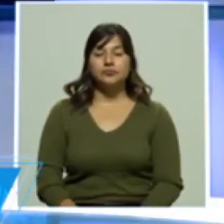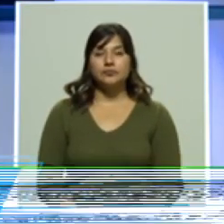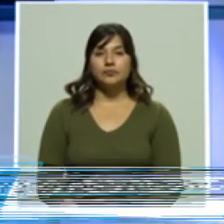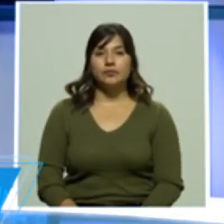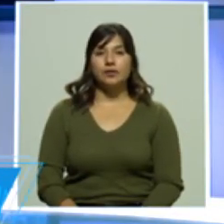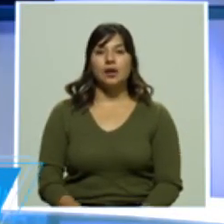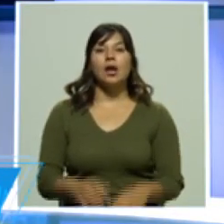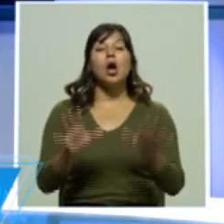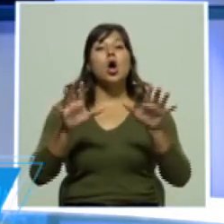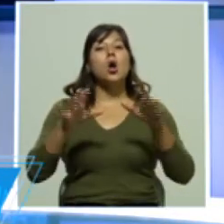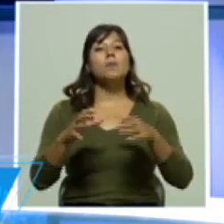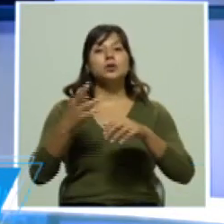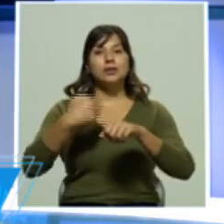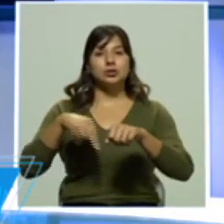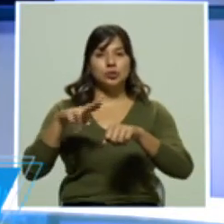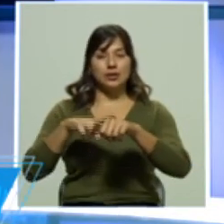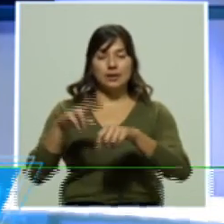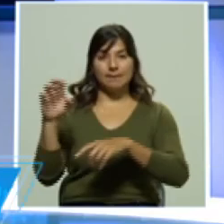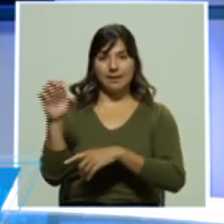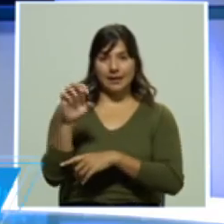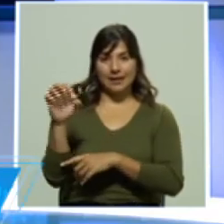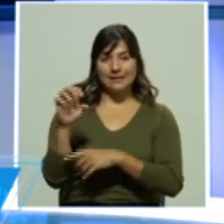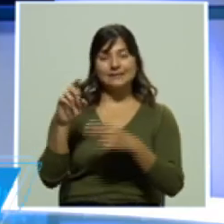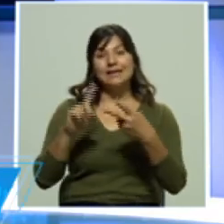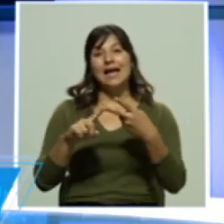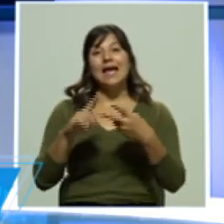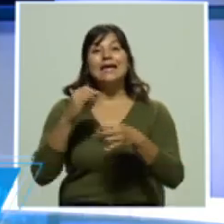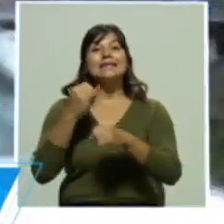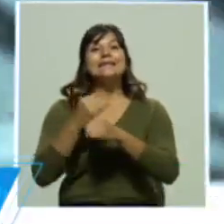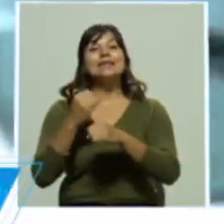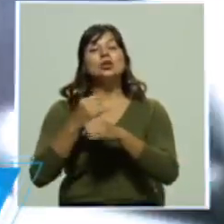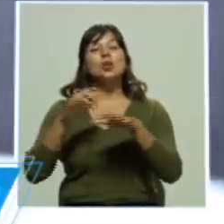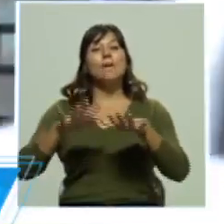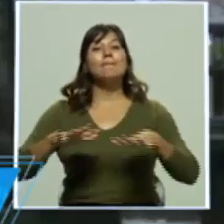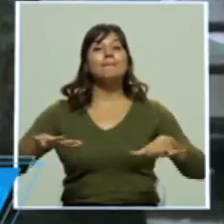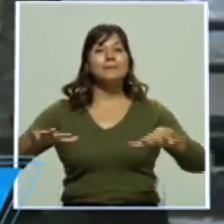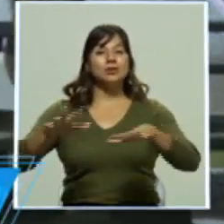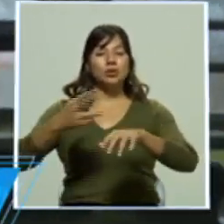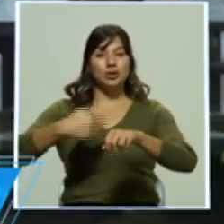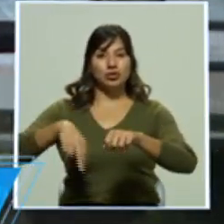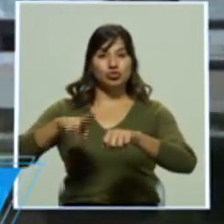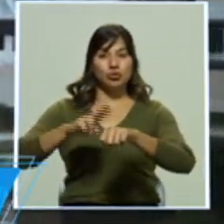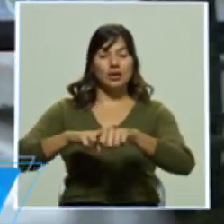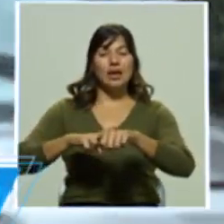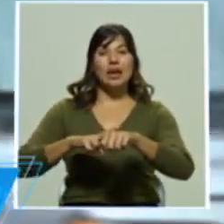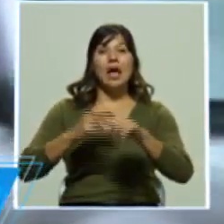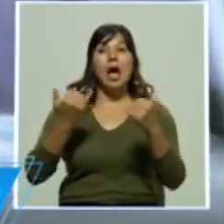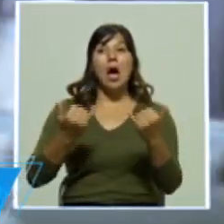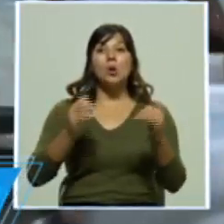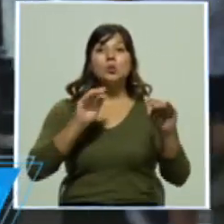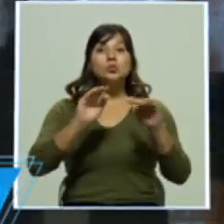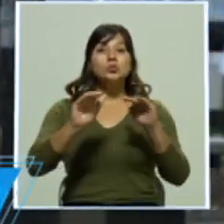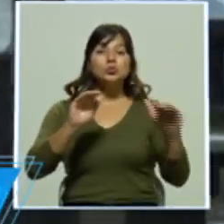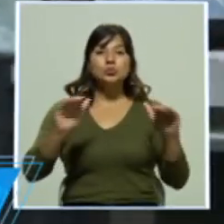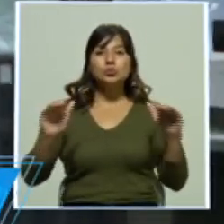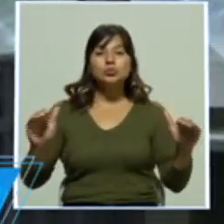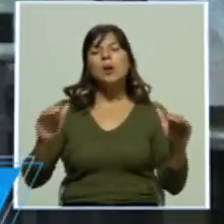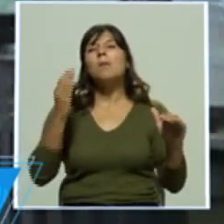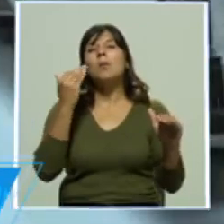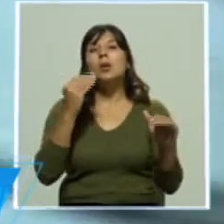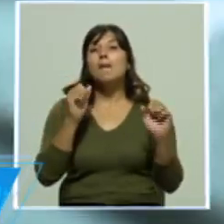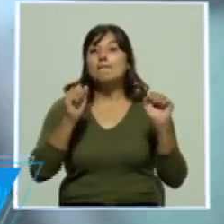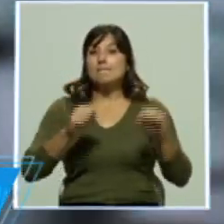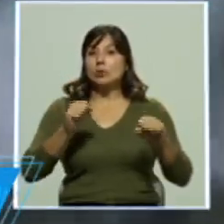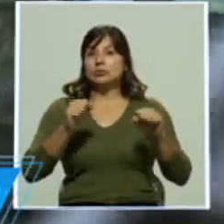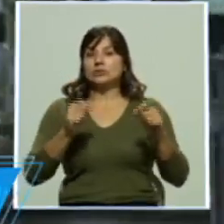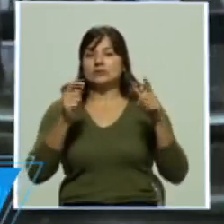La Comisión Nacional de Emergencias y el Instituto Meteorológico Nacional alertan a la población ante la posibilidad de que